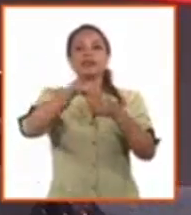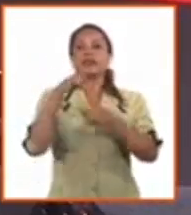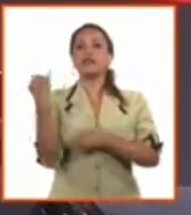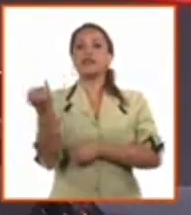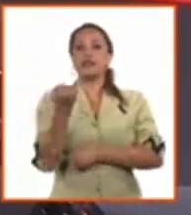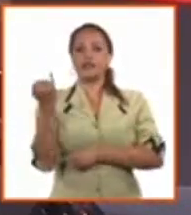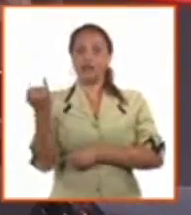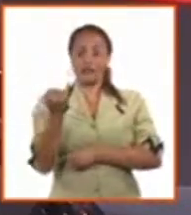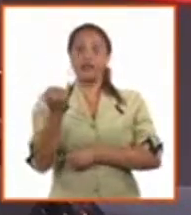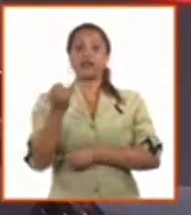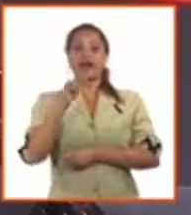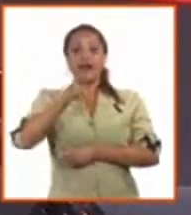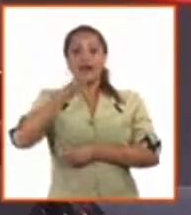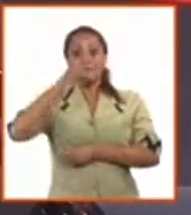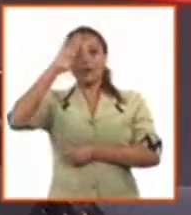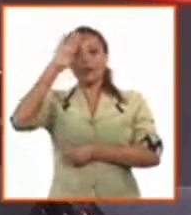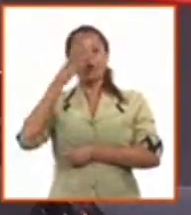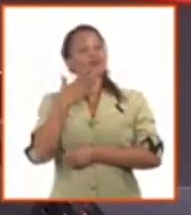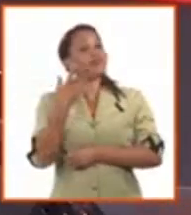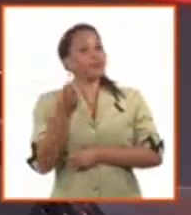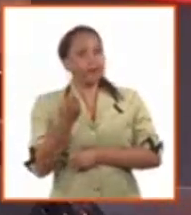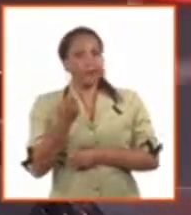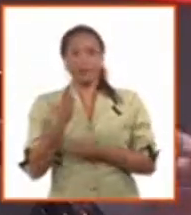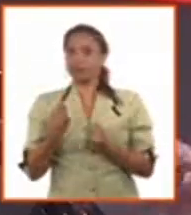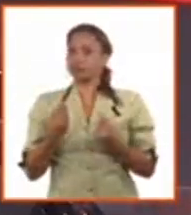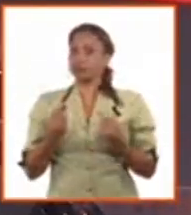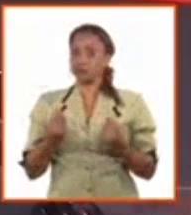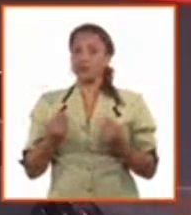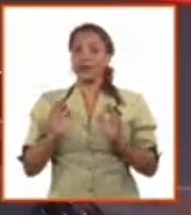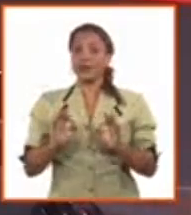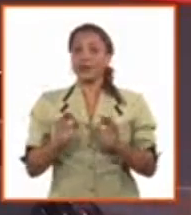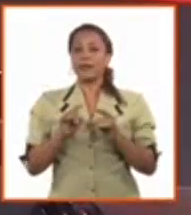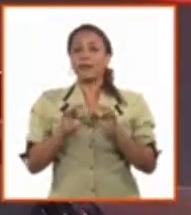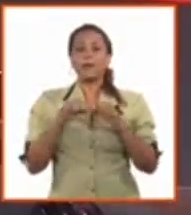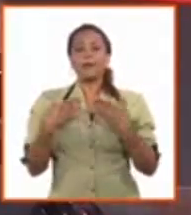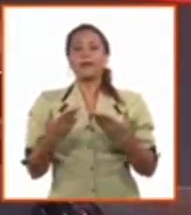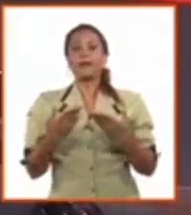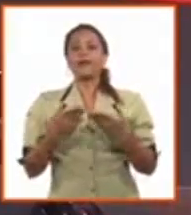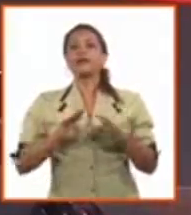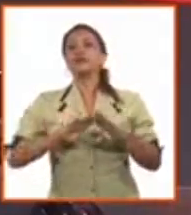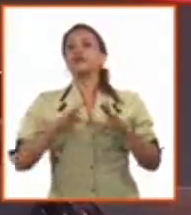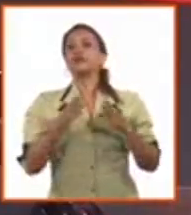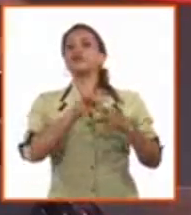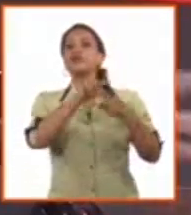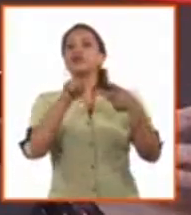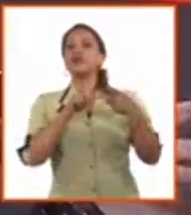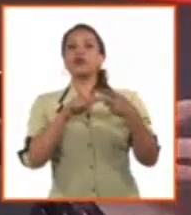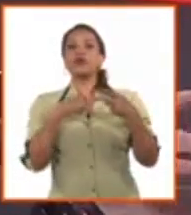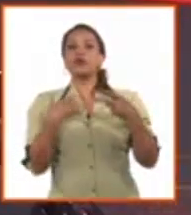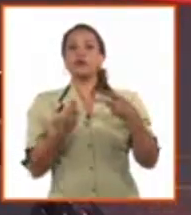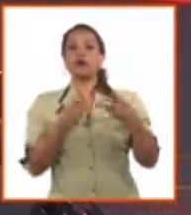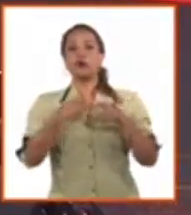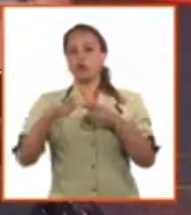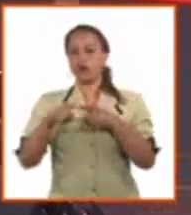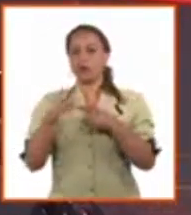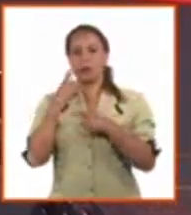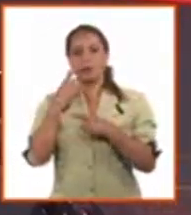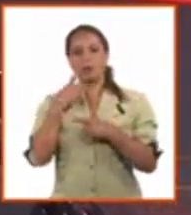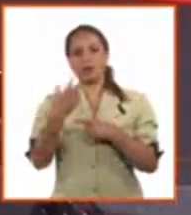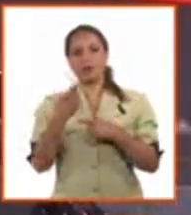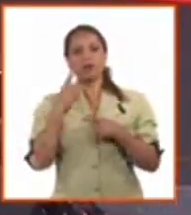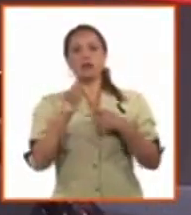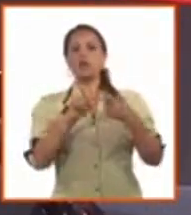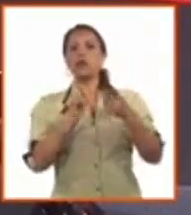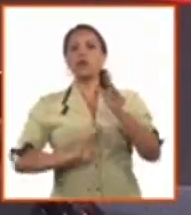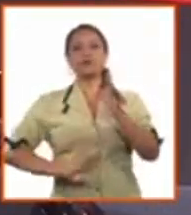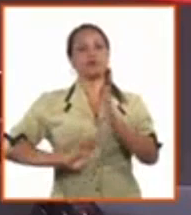internacional que en cuba es muy necesaria y por lo tanto tiene además dos dimensiones una que tiene que